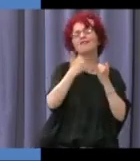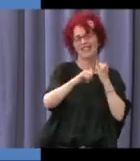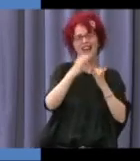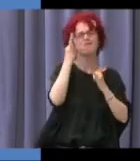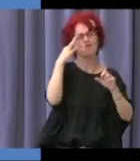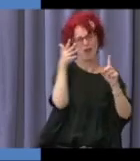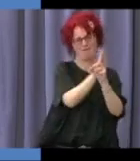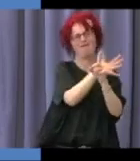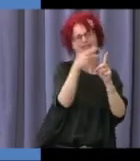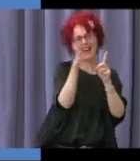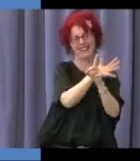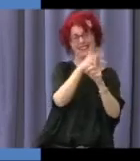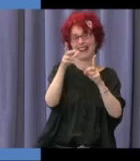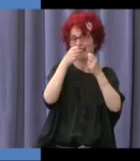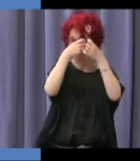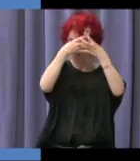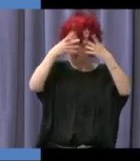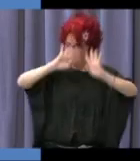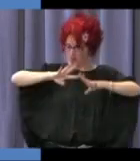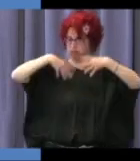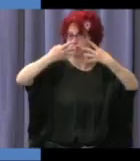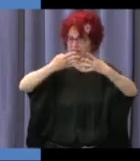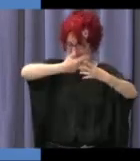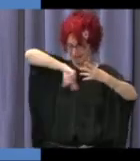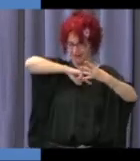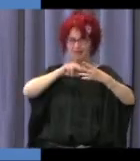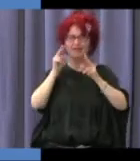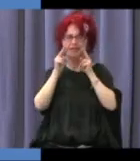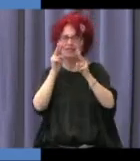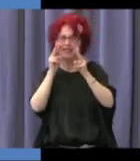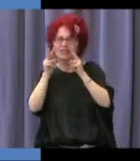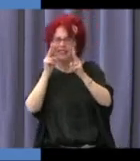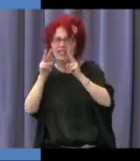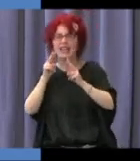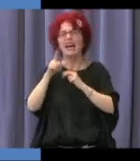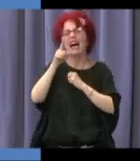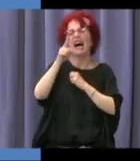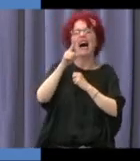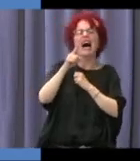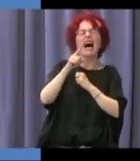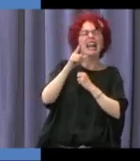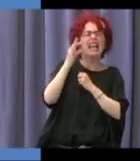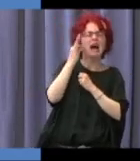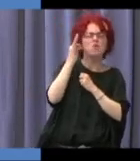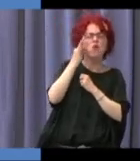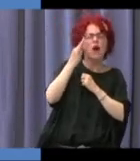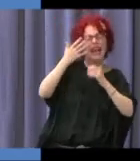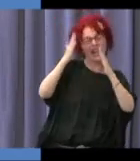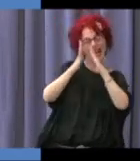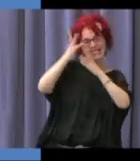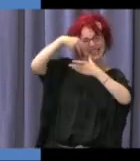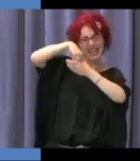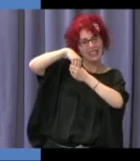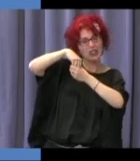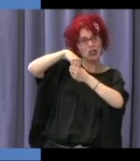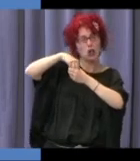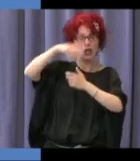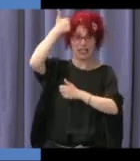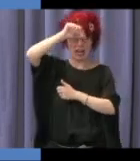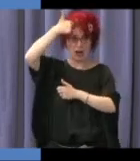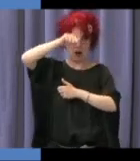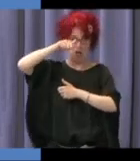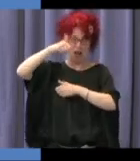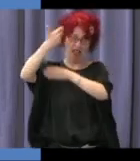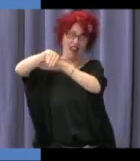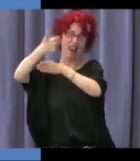los refranes. Y hay refranes pues, que sitúan a la mujer en el espacio doméstico, la mujer en casa y la pata quebrada, la mujer en casa y el hombre en la plaza,